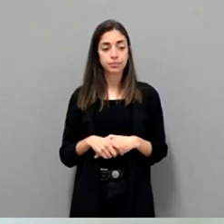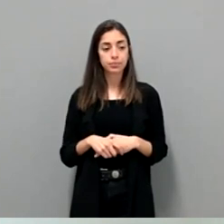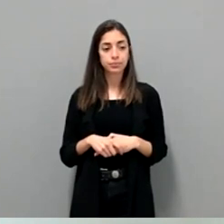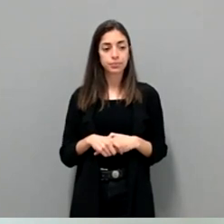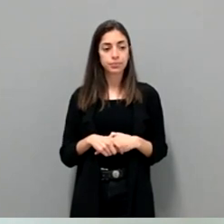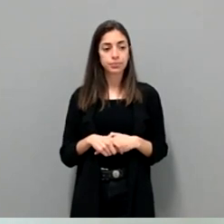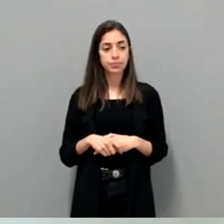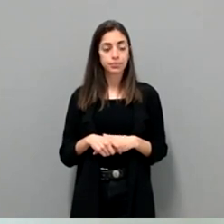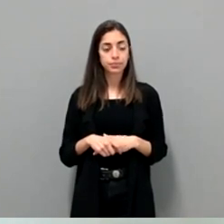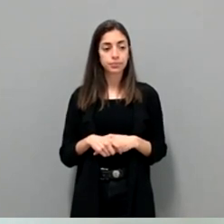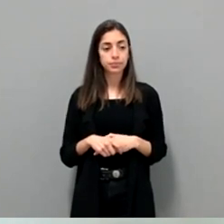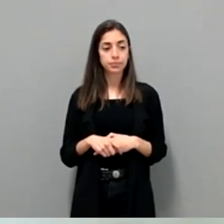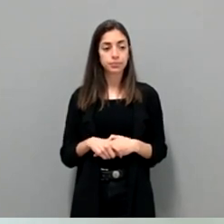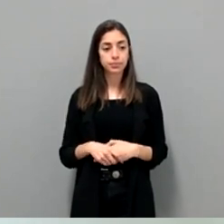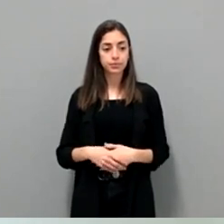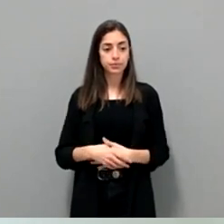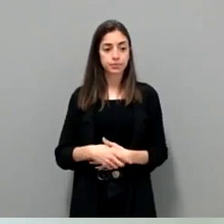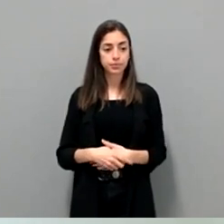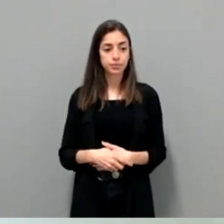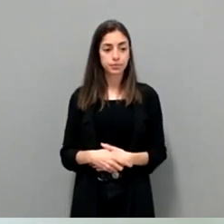nada respecto.